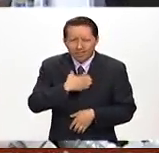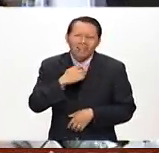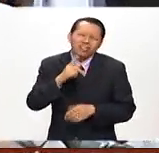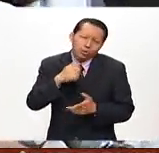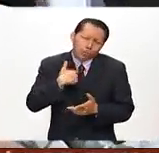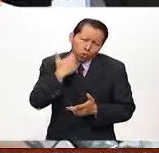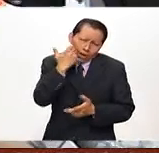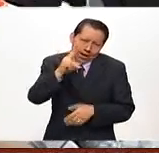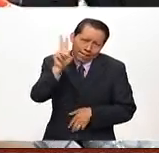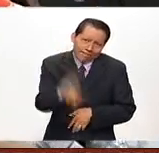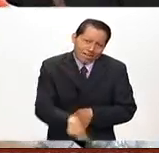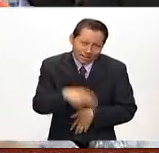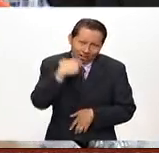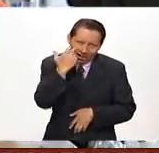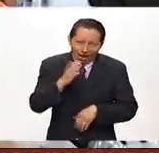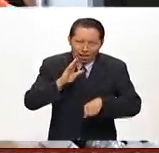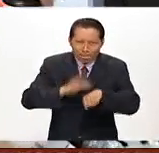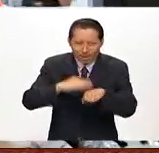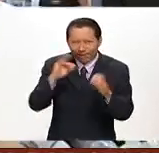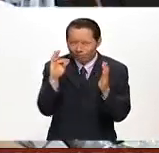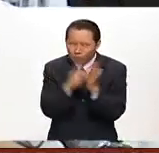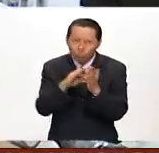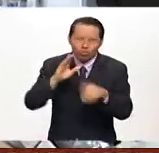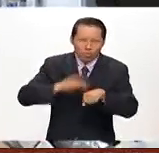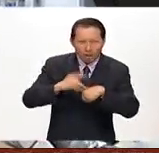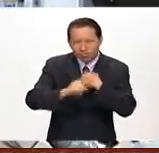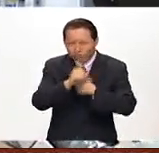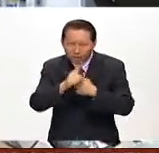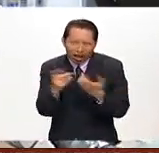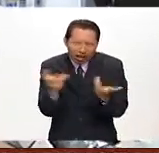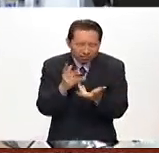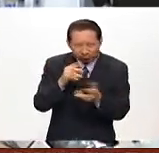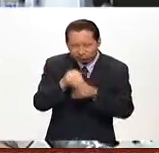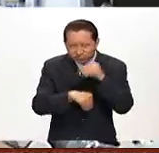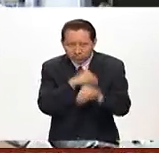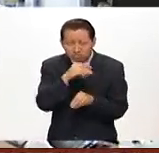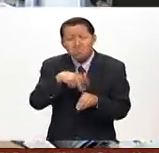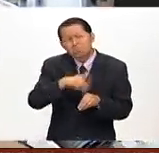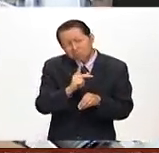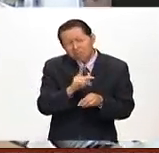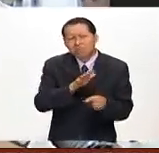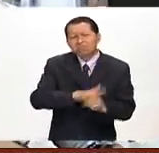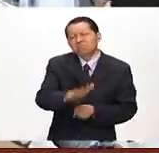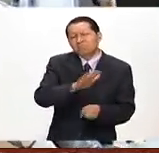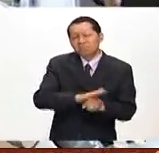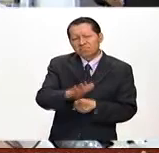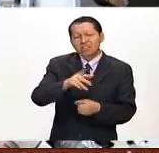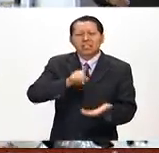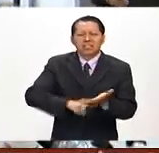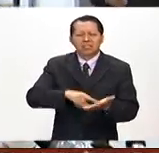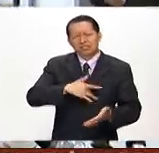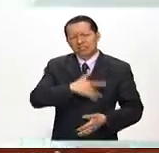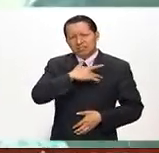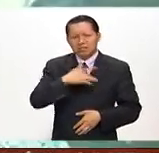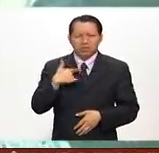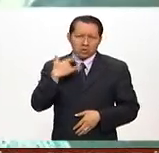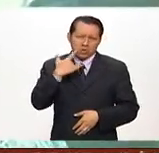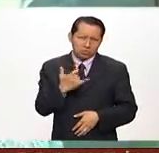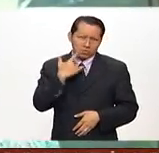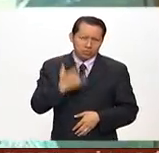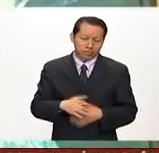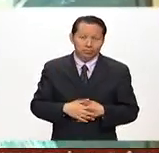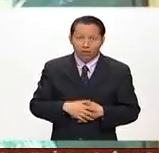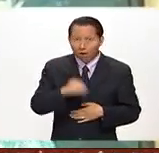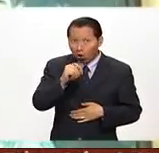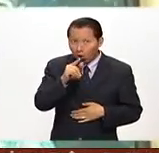hubiera querido pues alcanzar a hacer más puntos o más problemas, pero pues estoy satisfecha porque también es en parte como todo mi esfuerzo. Olga ganó